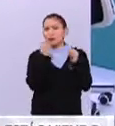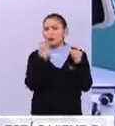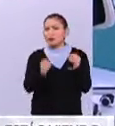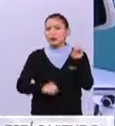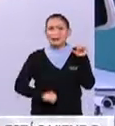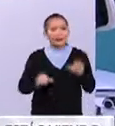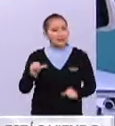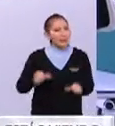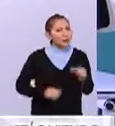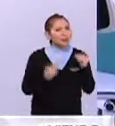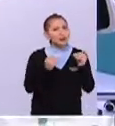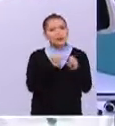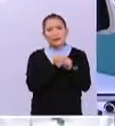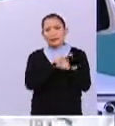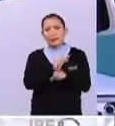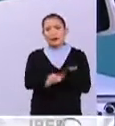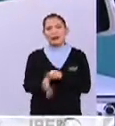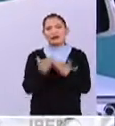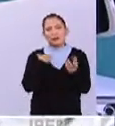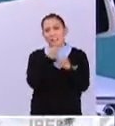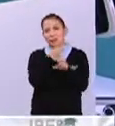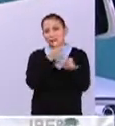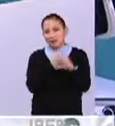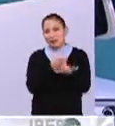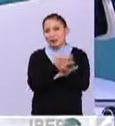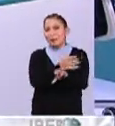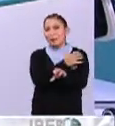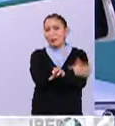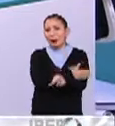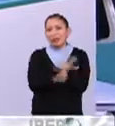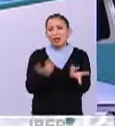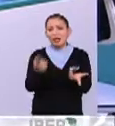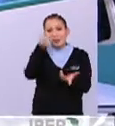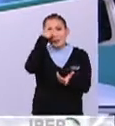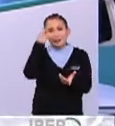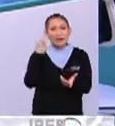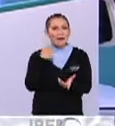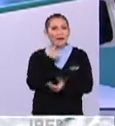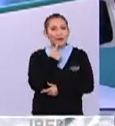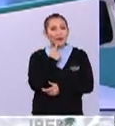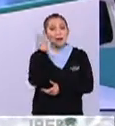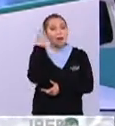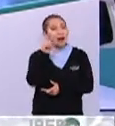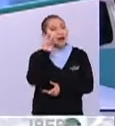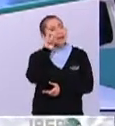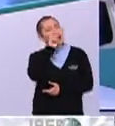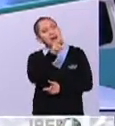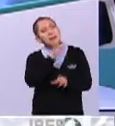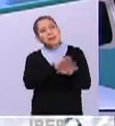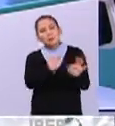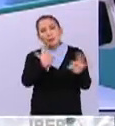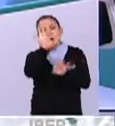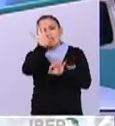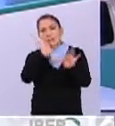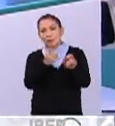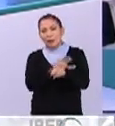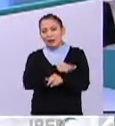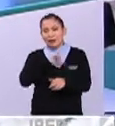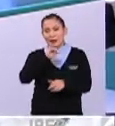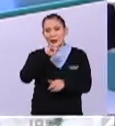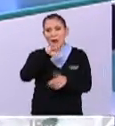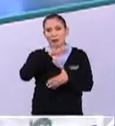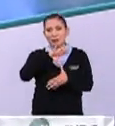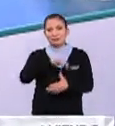muchas actividades, con mucha información y lo invitamos a que nos acompañe estos 30 minutos para revisar lo más relevante que sucede en